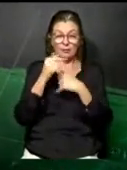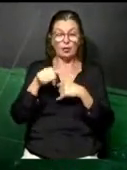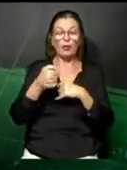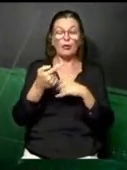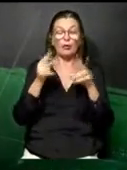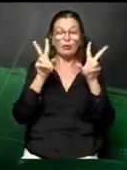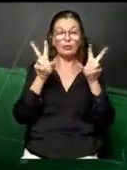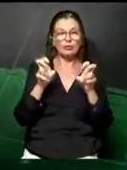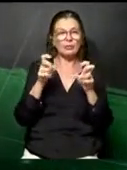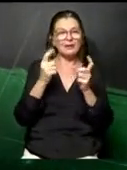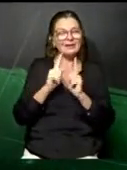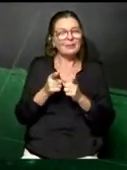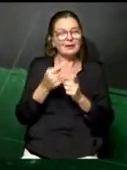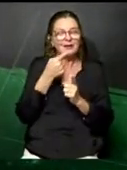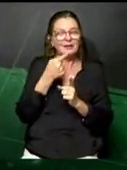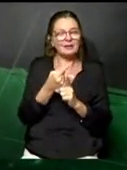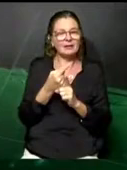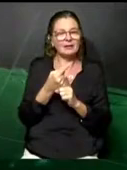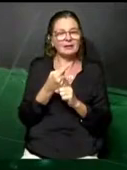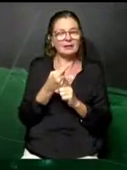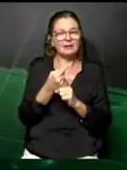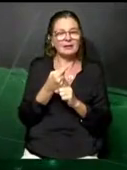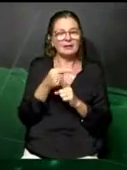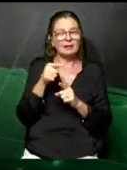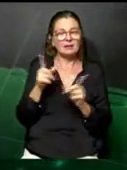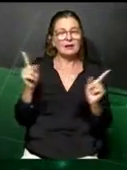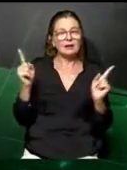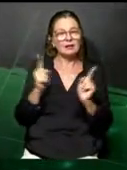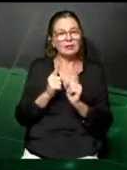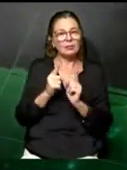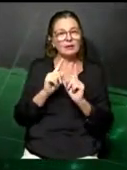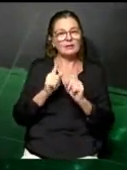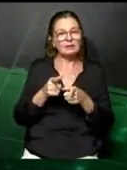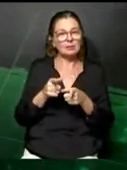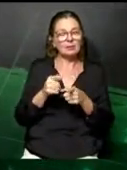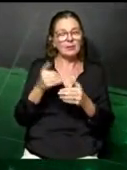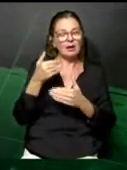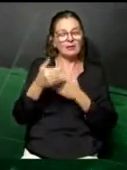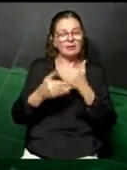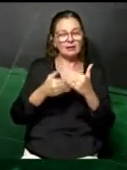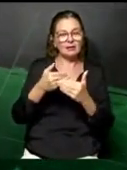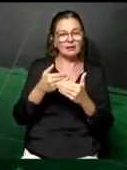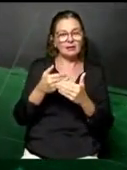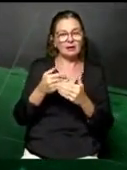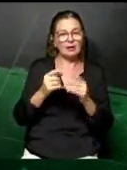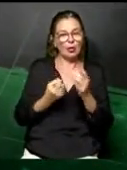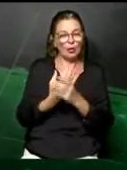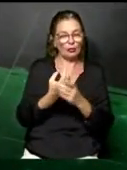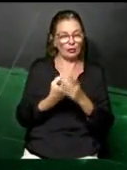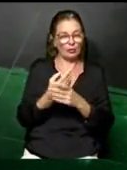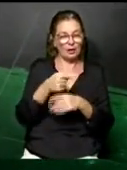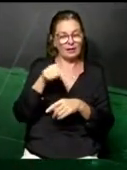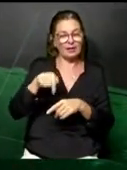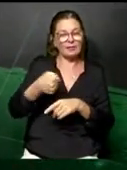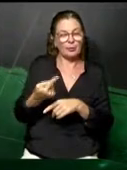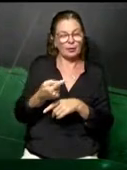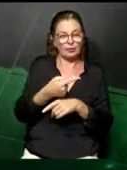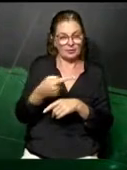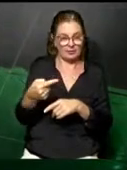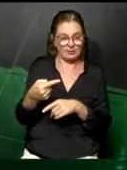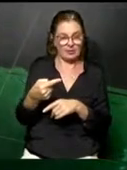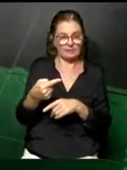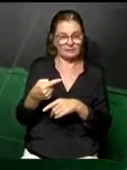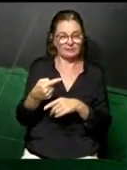que, bueno, se destacan y que también pasaron por este resumen y que van a seguir teniendo novedades la próxima semana, porque